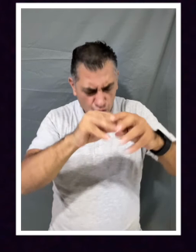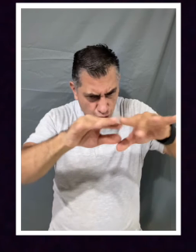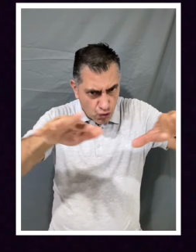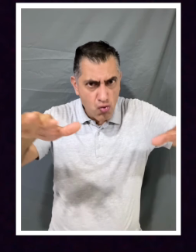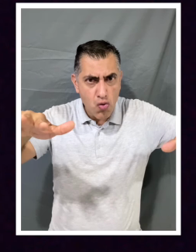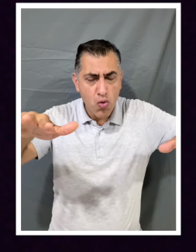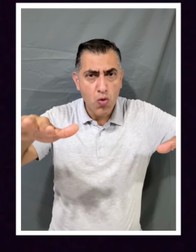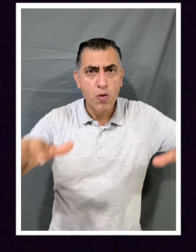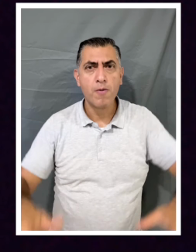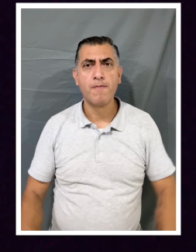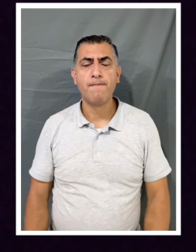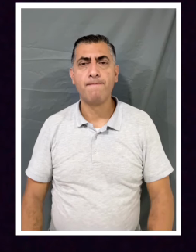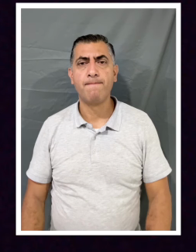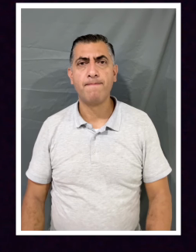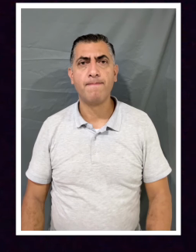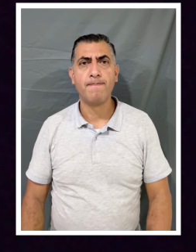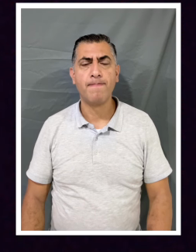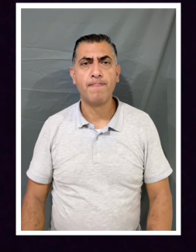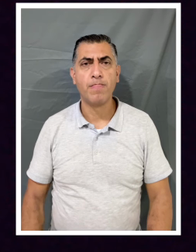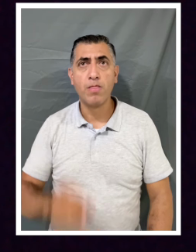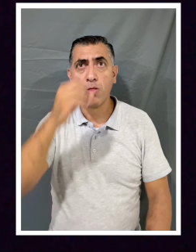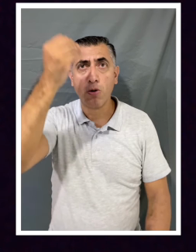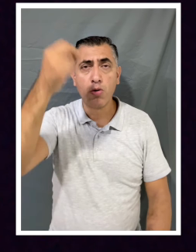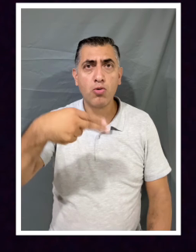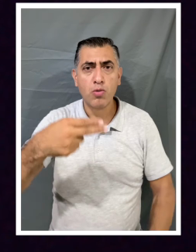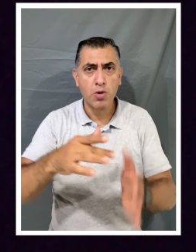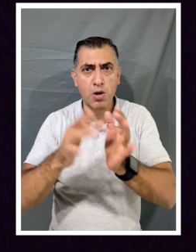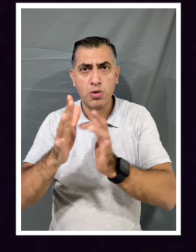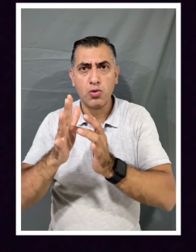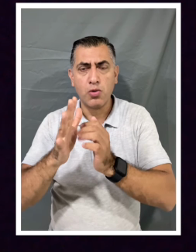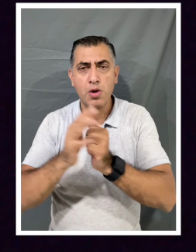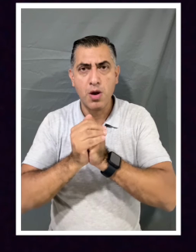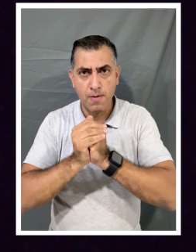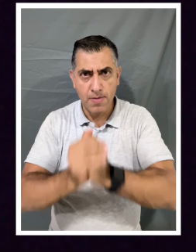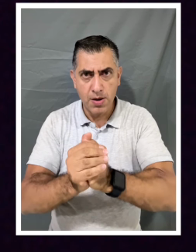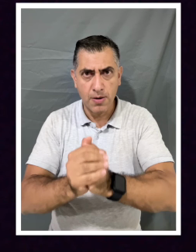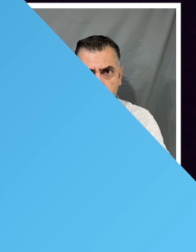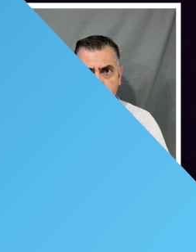predicando a lo largo de generaciones oramos en el nombre de Jesús